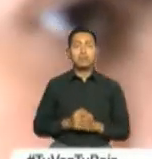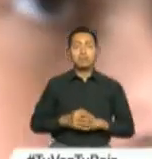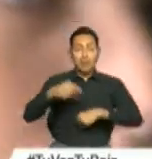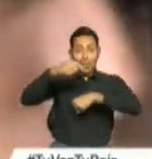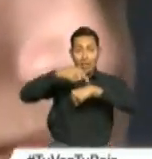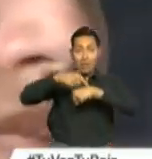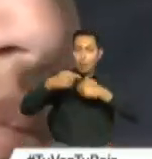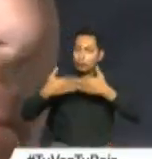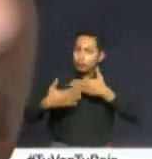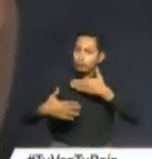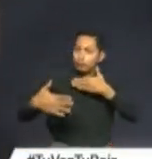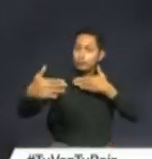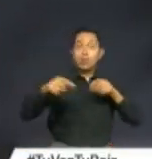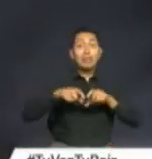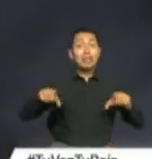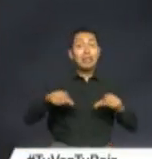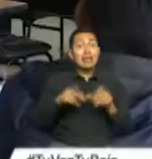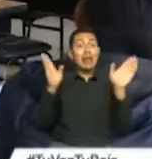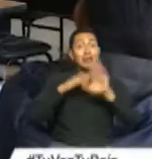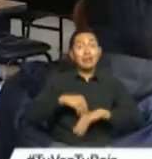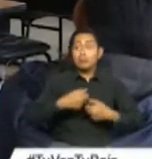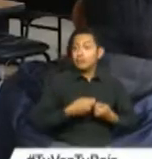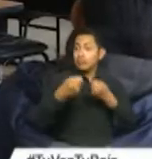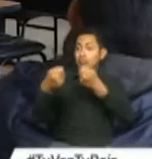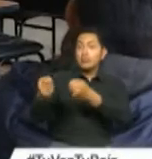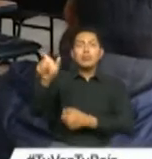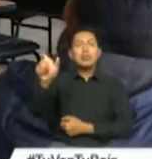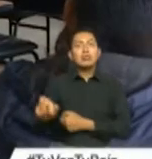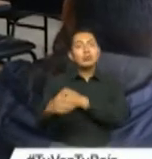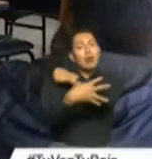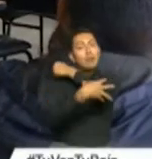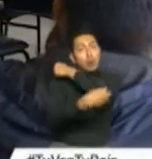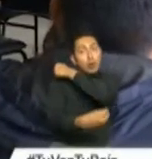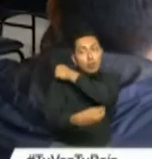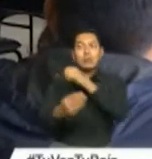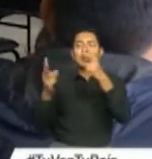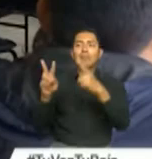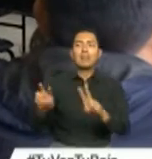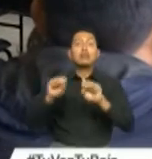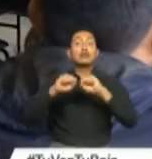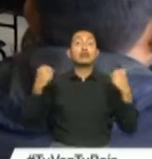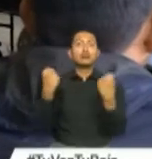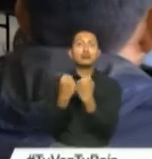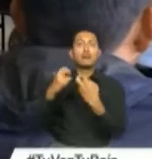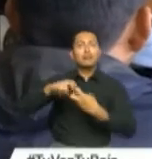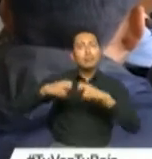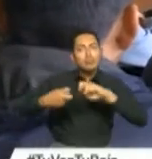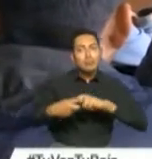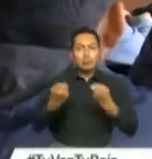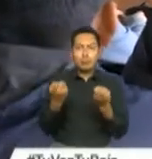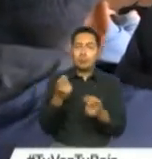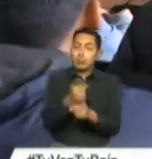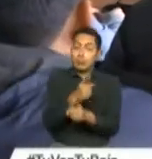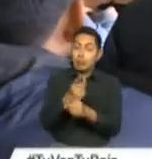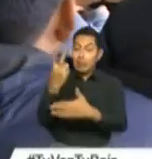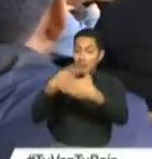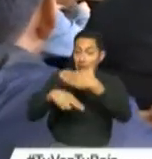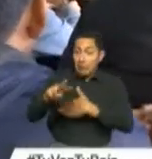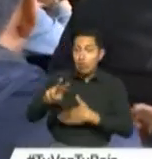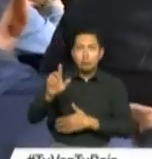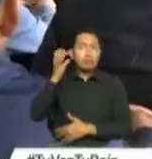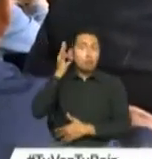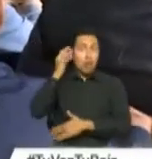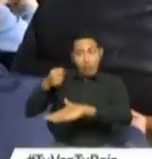becas considerarán no solo la vulnerabilidad económica, sino también social, con lo que podrán postular los hijos de mujeres víctimas de